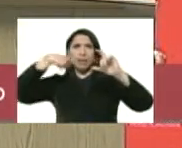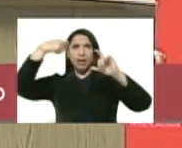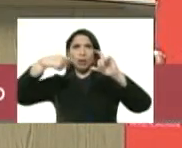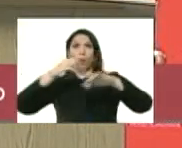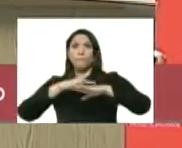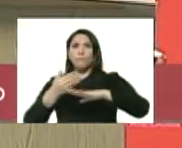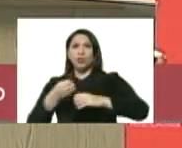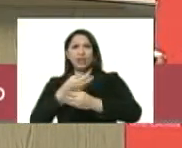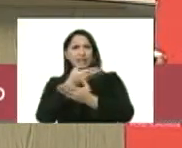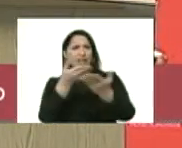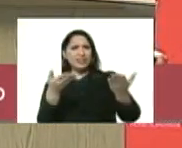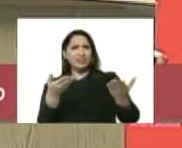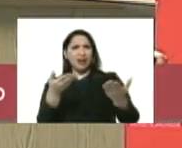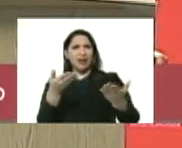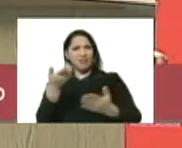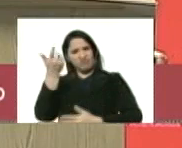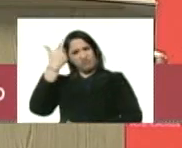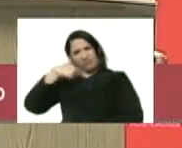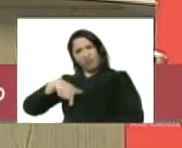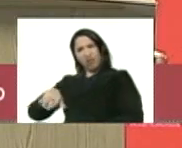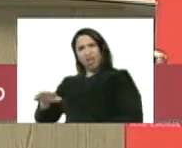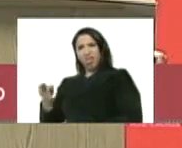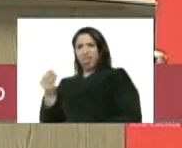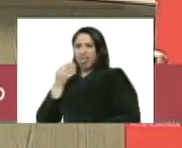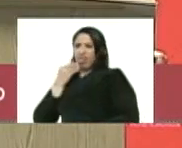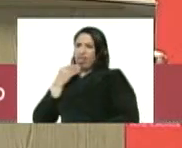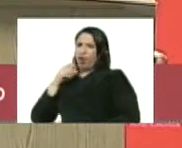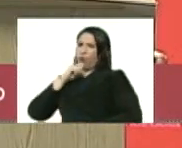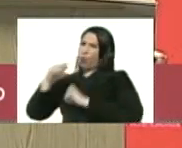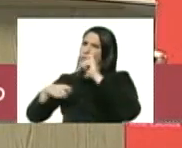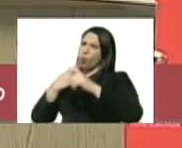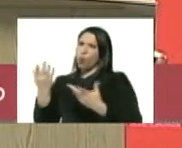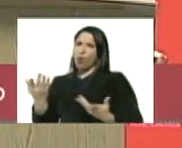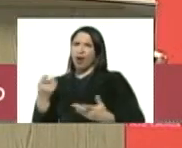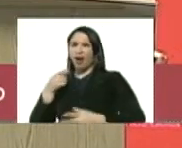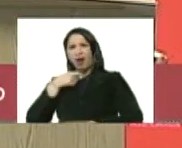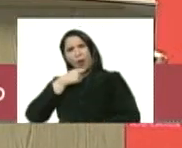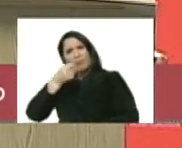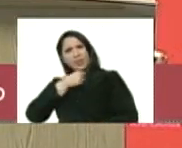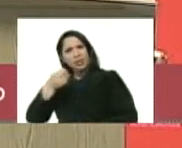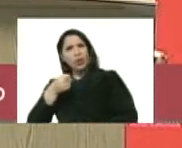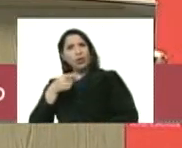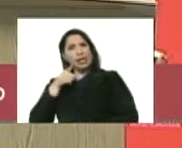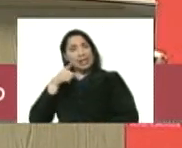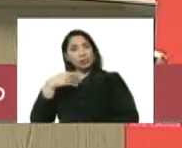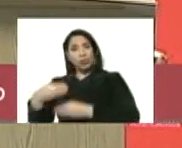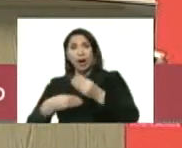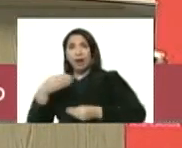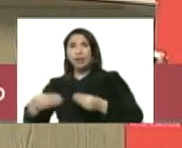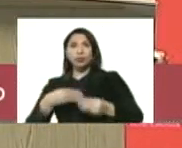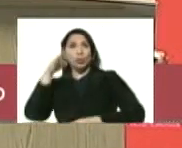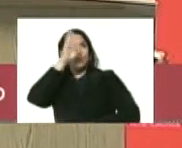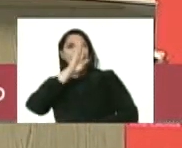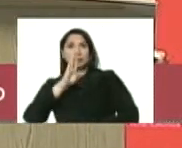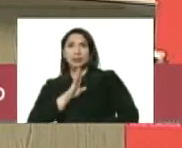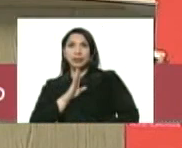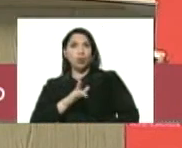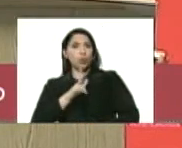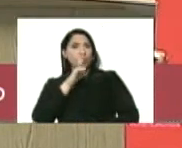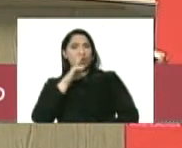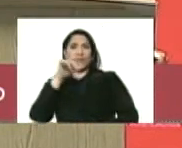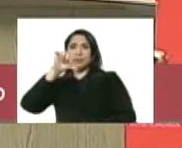porque ese tipo de posiciones, ese tipo de opiniones son las que han llevado a Brasil a